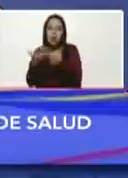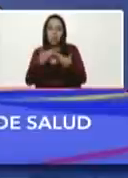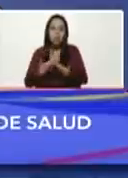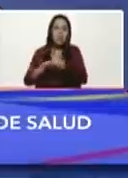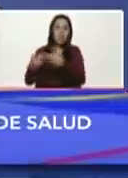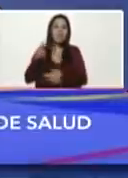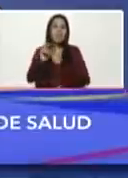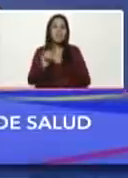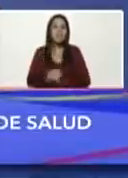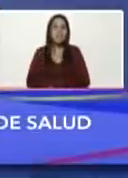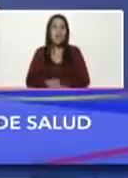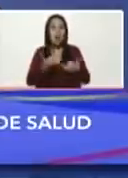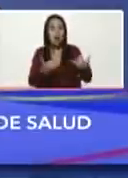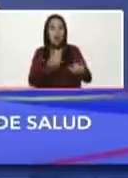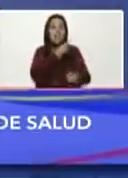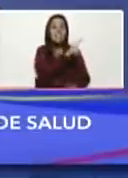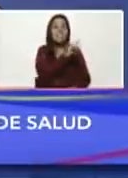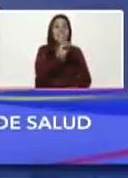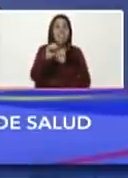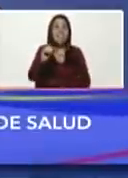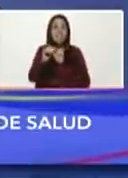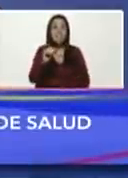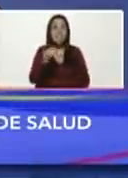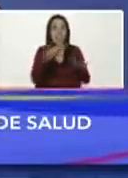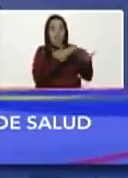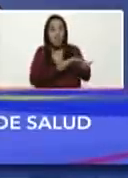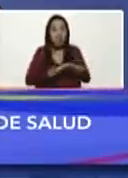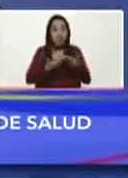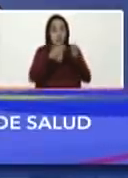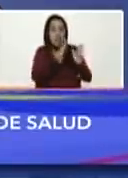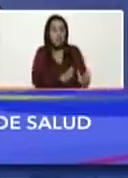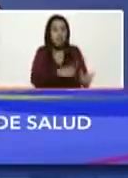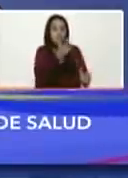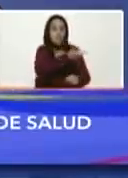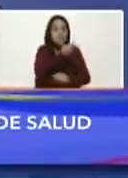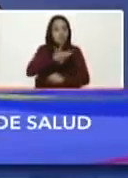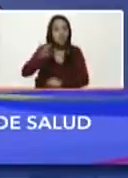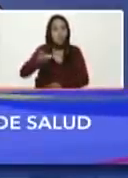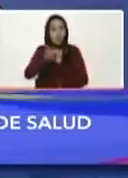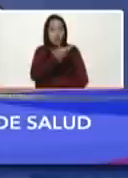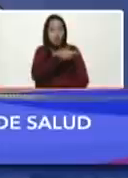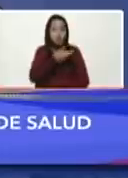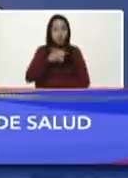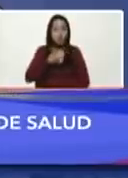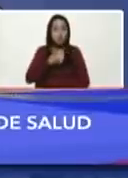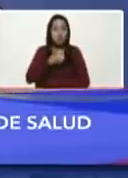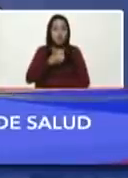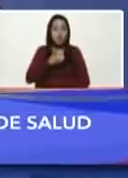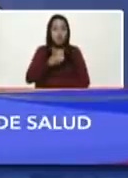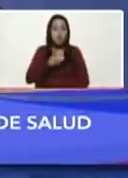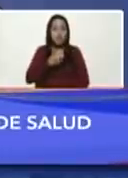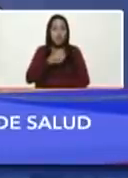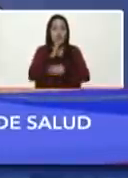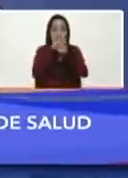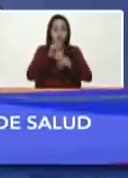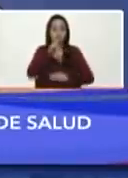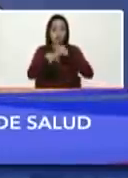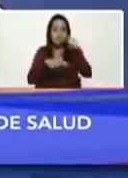Hoy, de cada 100 estudiantes que buscan estudiar a nivel universitario en